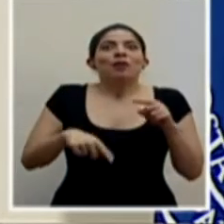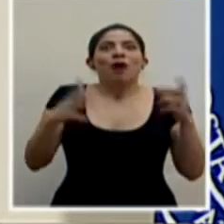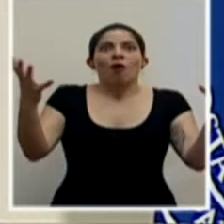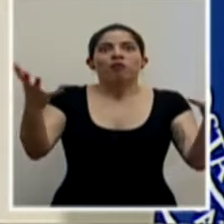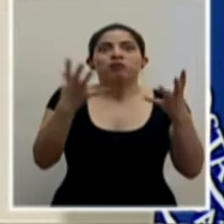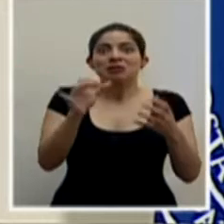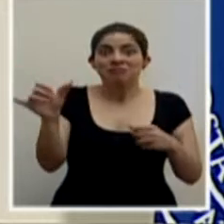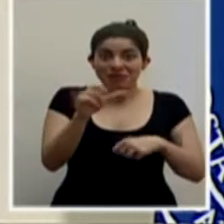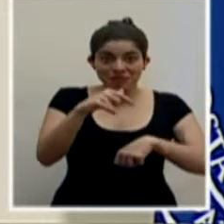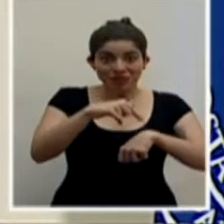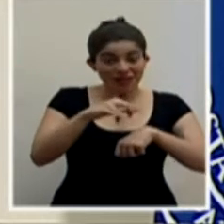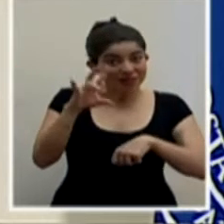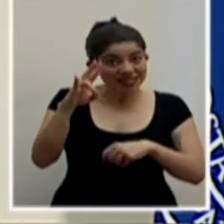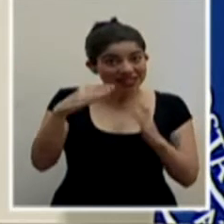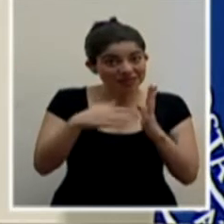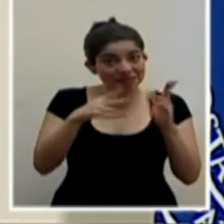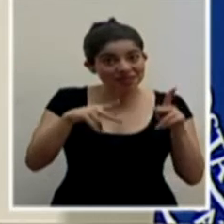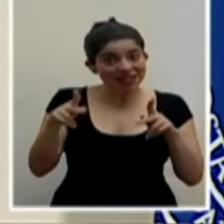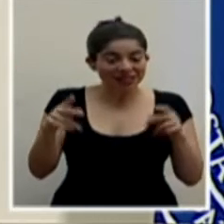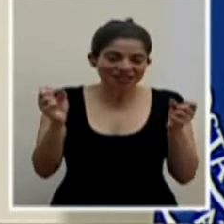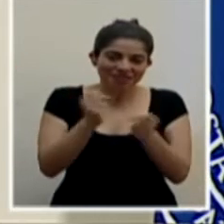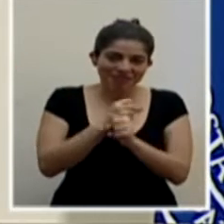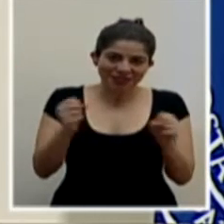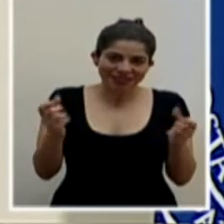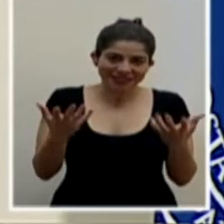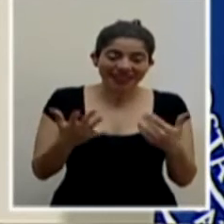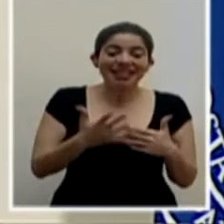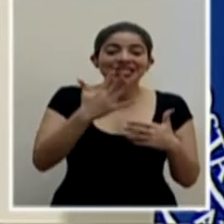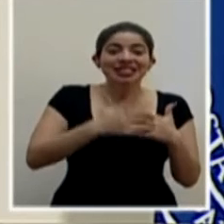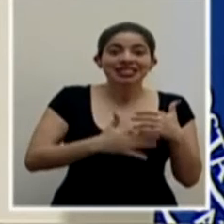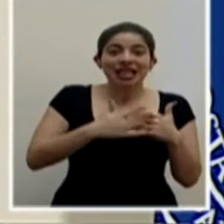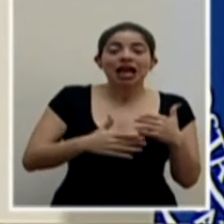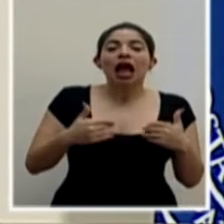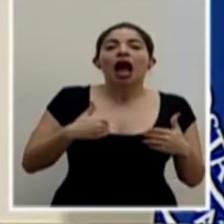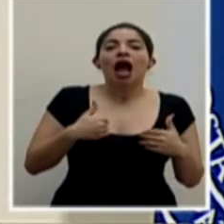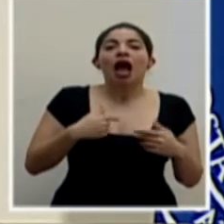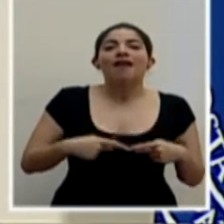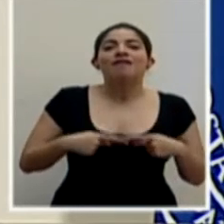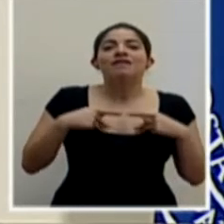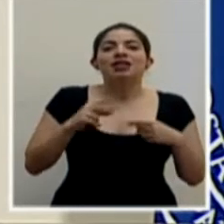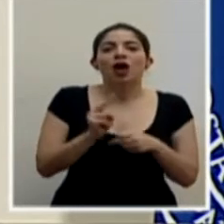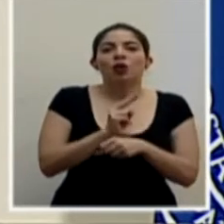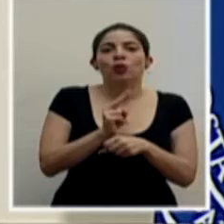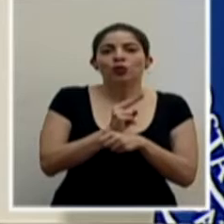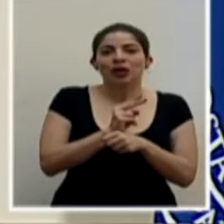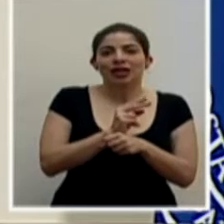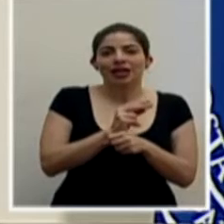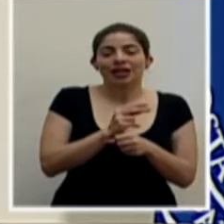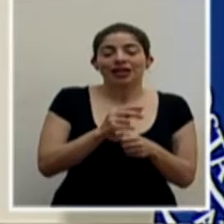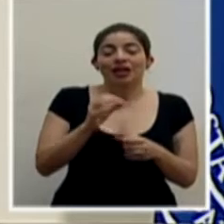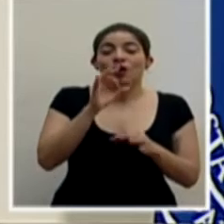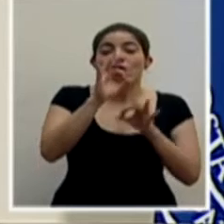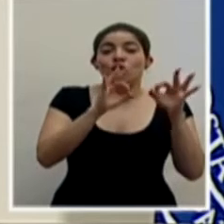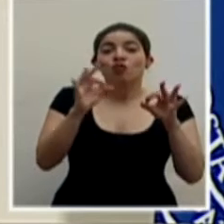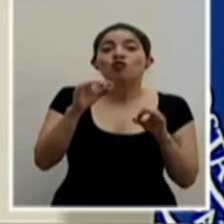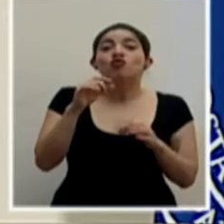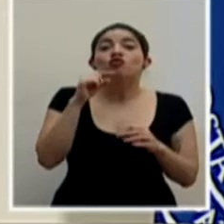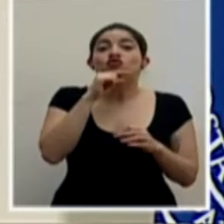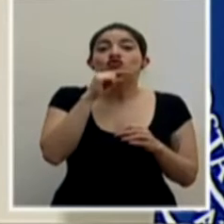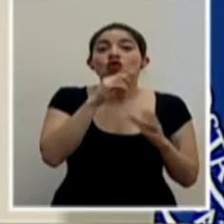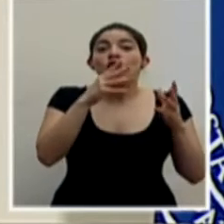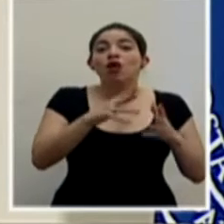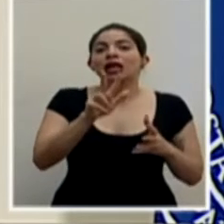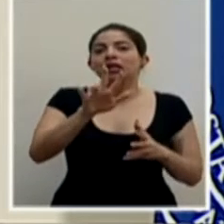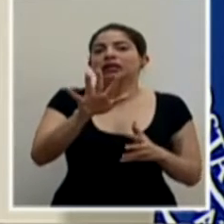7,000 personas al mismo tiempo. La sangre tiene una vida útil, los glóbulos rojos se pueden almacenar hasta